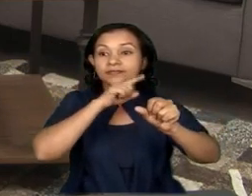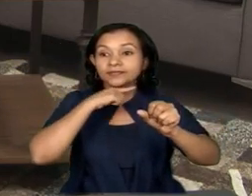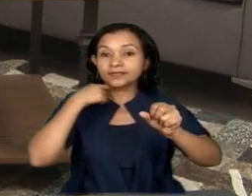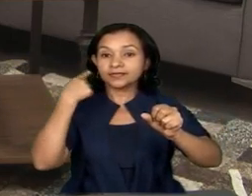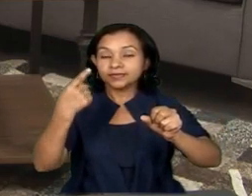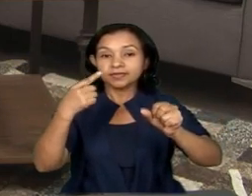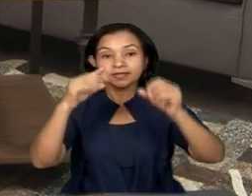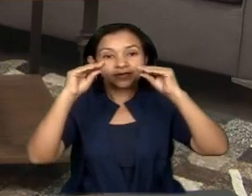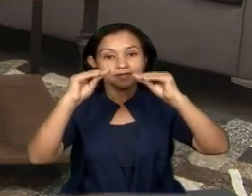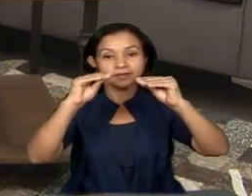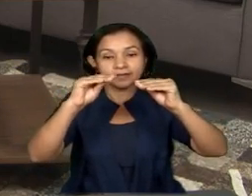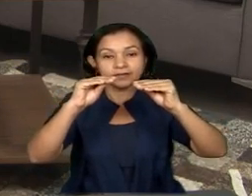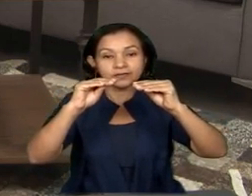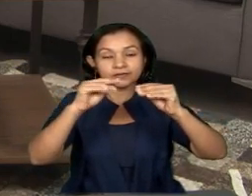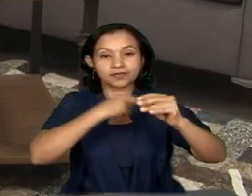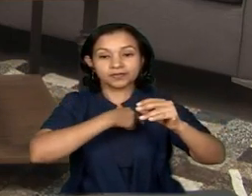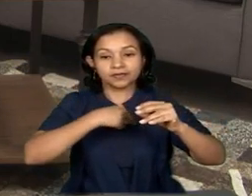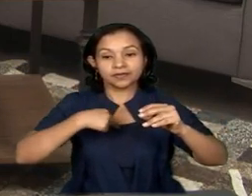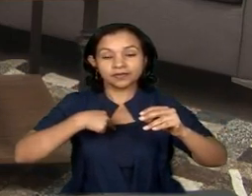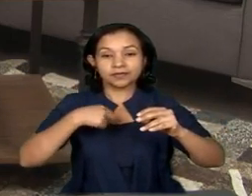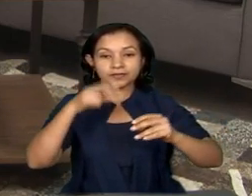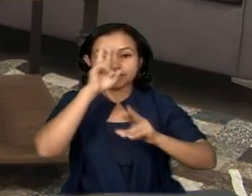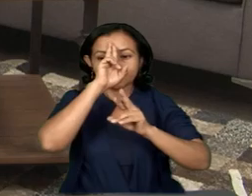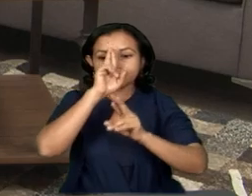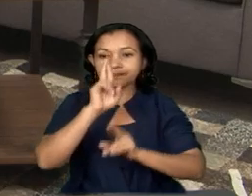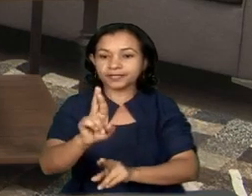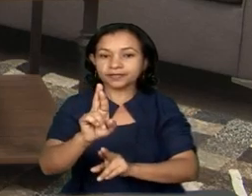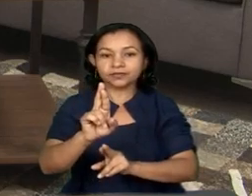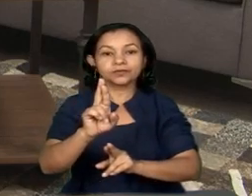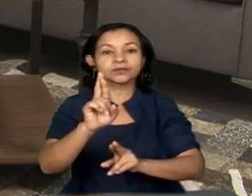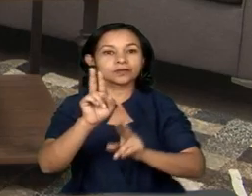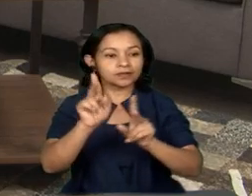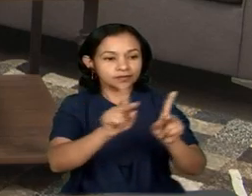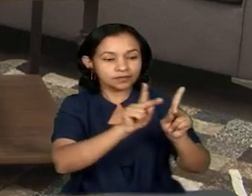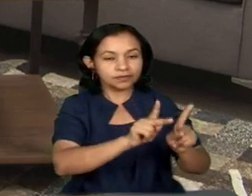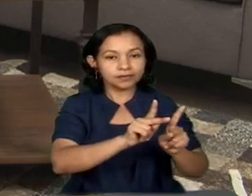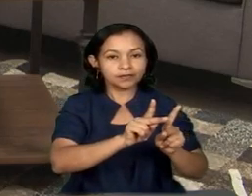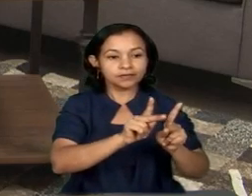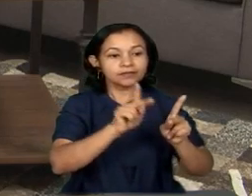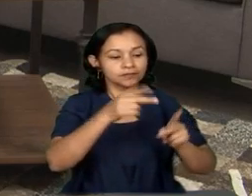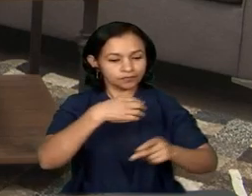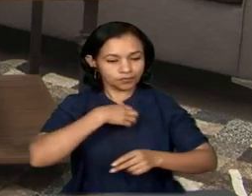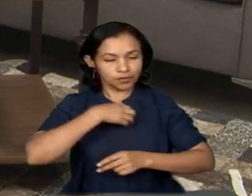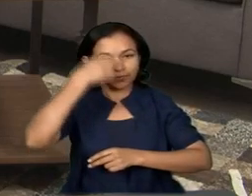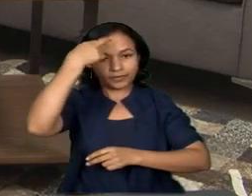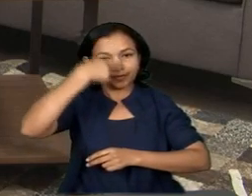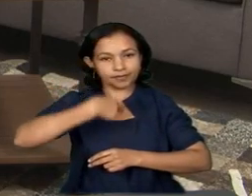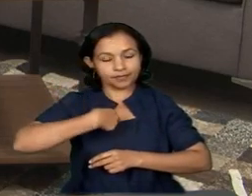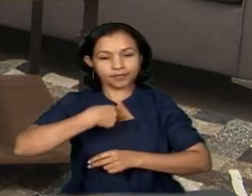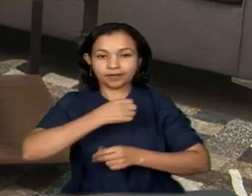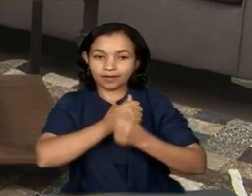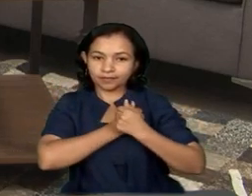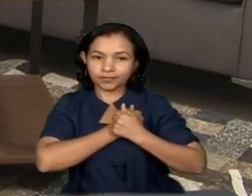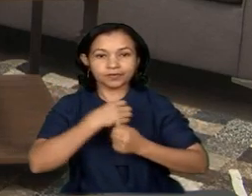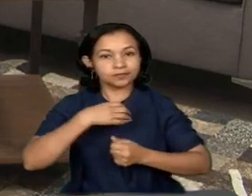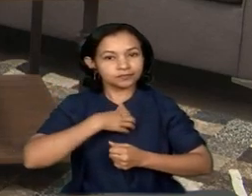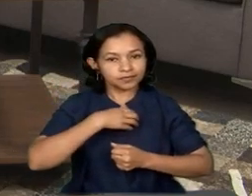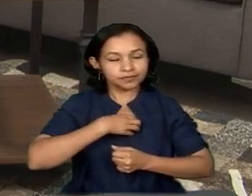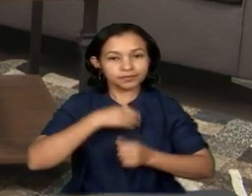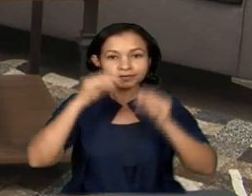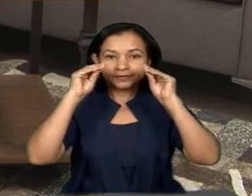la educación formando respeto, la educación formando autorrespeto, autoestima, la